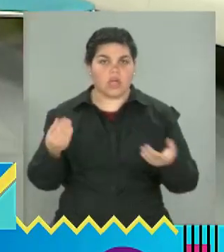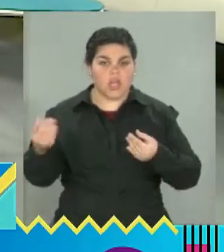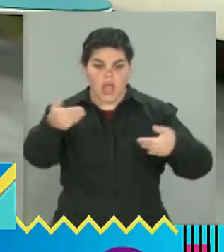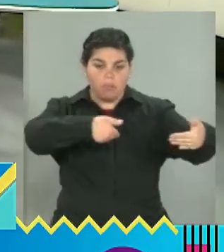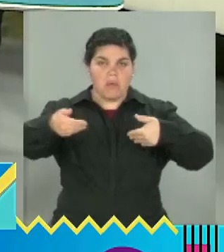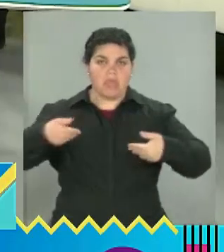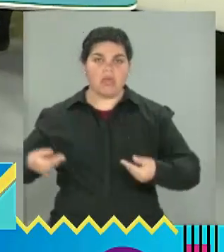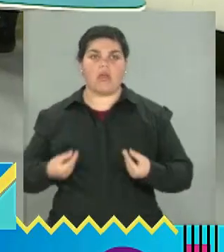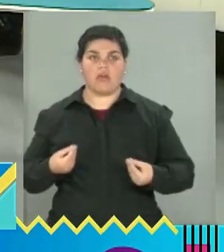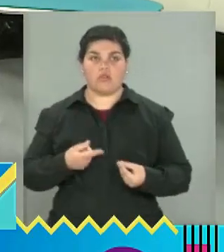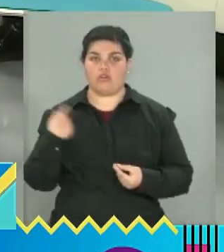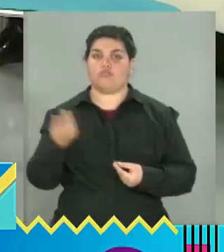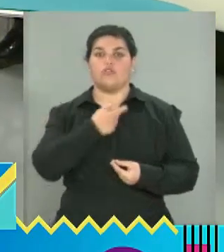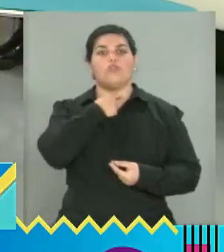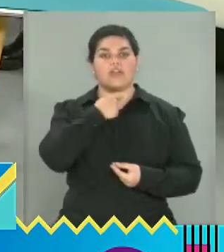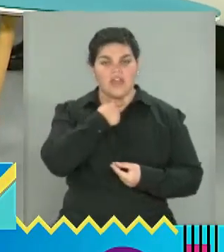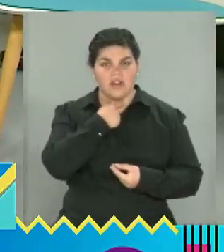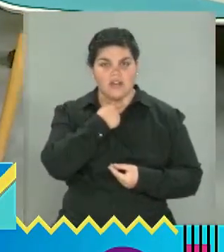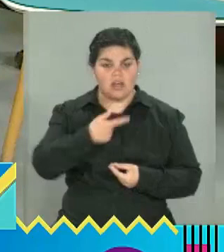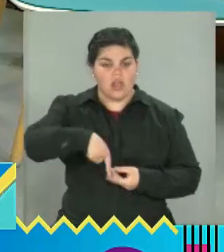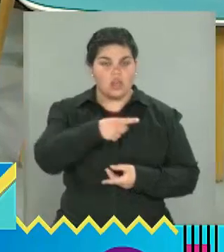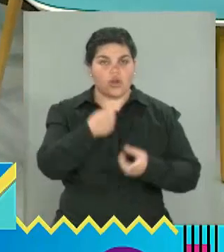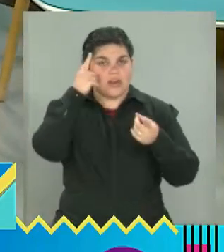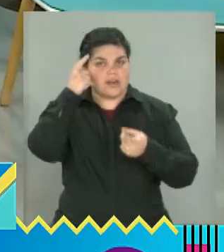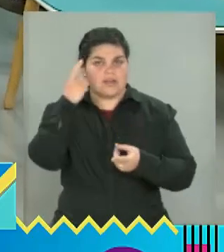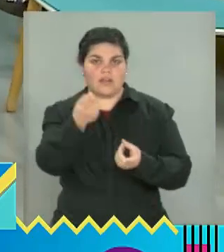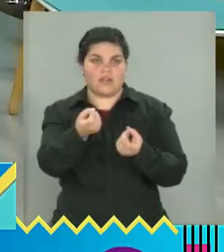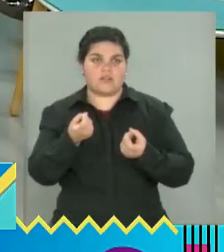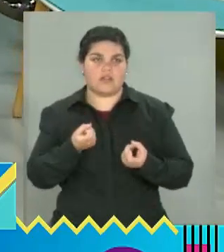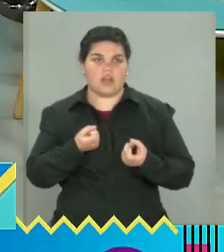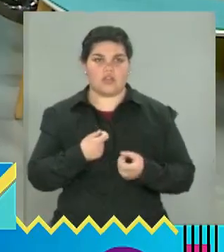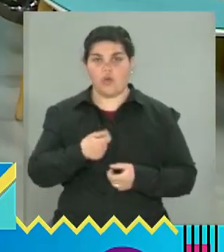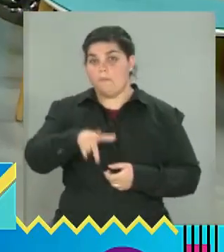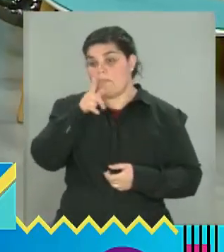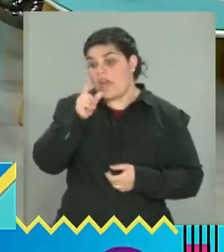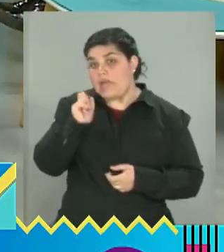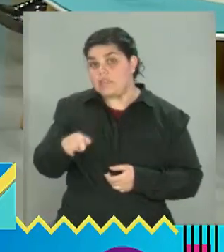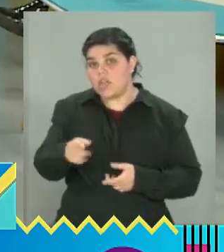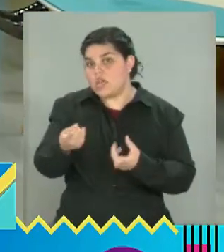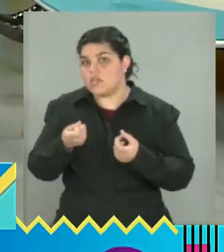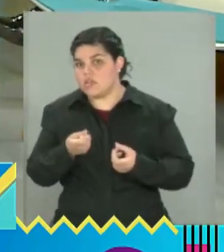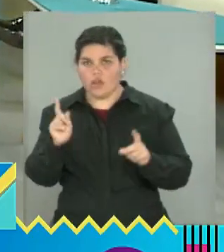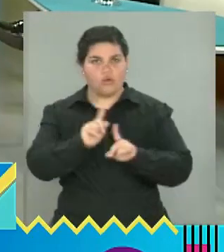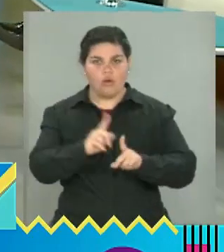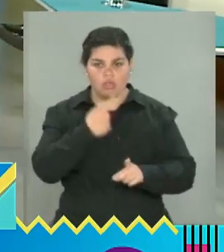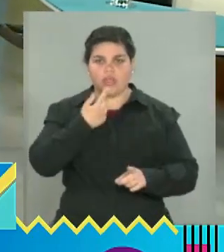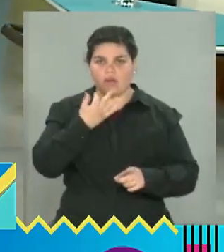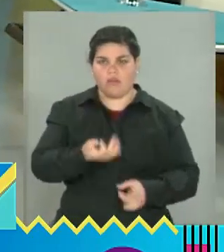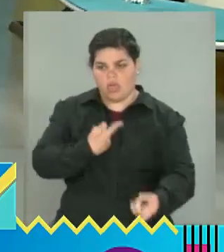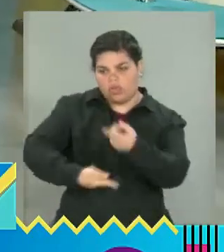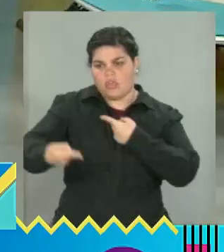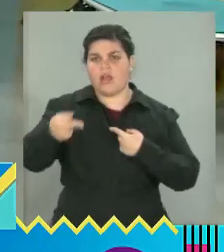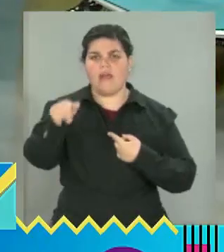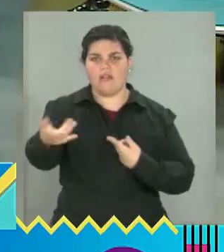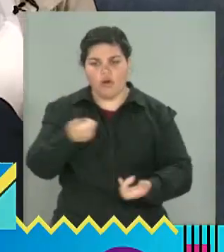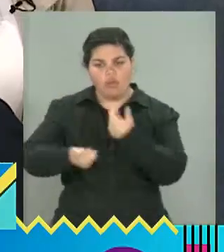pidiendo, nosotros lo que nosotros creemos que ellos necesitan. Por nosotros, no, yo creo que este chico necesita, no, Claro. no sé absoluto. Eso es dar vuelta Que sí, un poco. yo tengo que ver